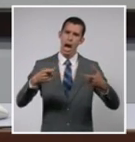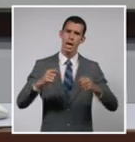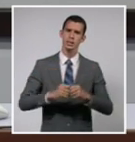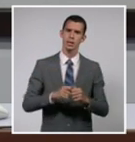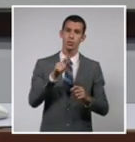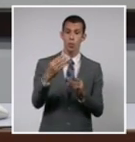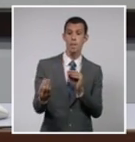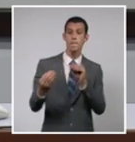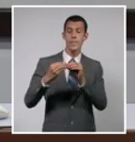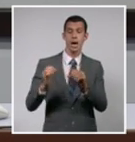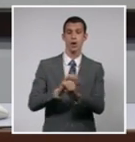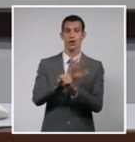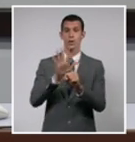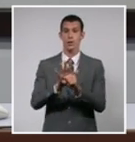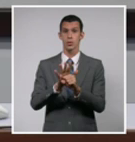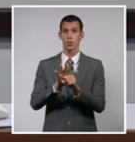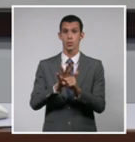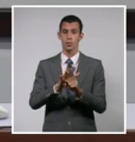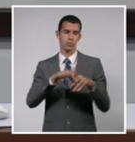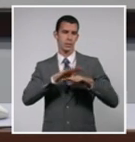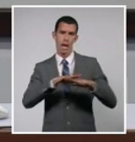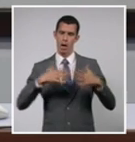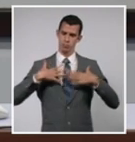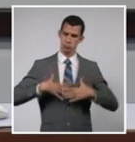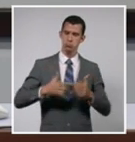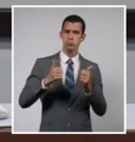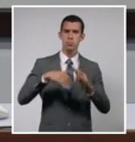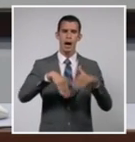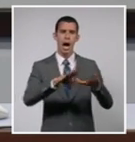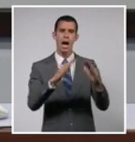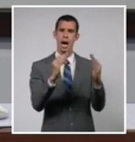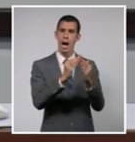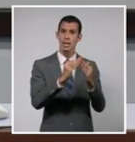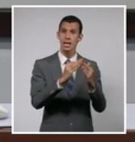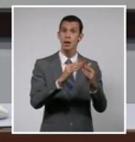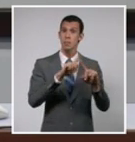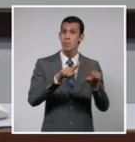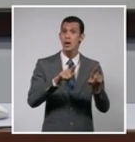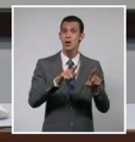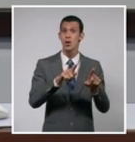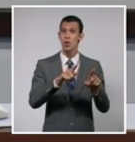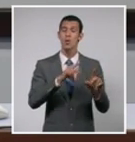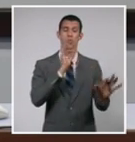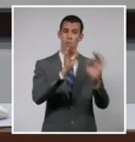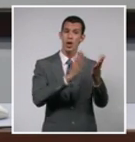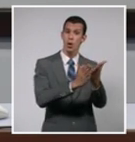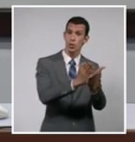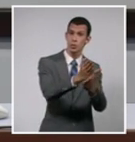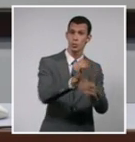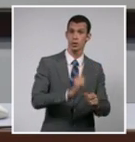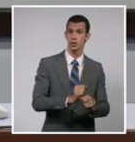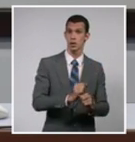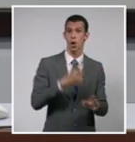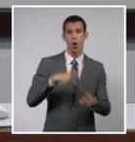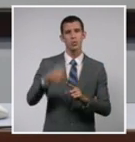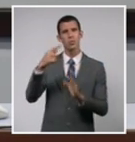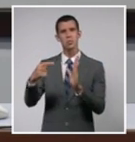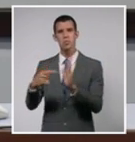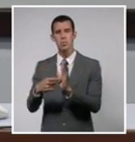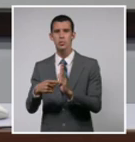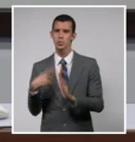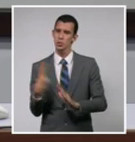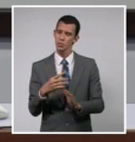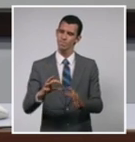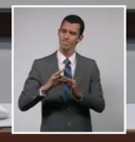casos graves, cuando hay un grupo de casos graves que pasa a crítico y sobre todo cuando lamentamos pérdida de vida. Por lo tanto, aquí estamos